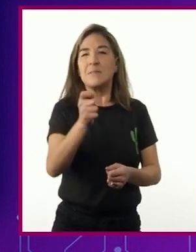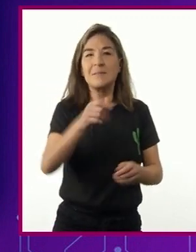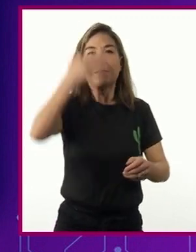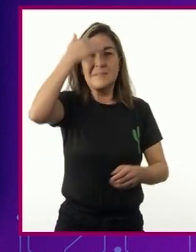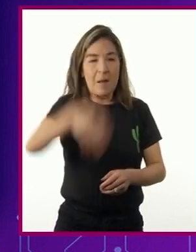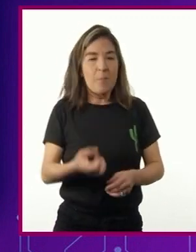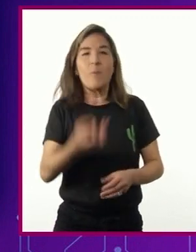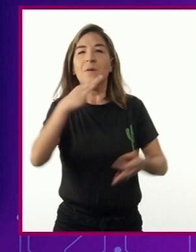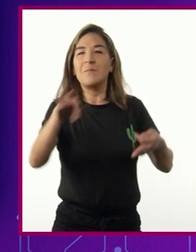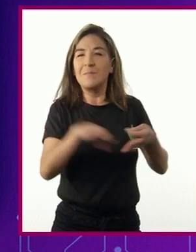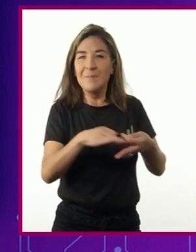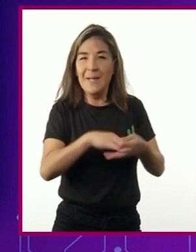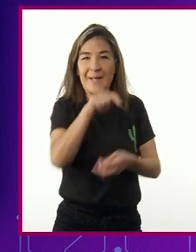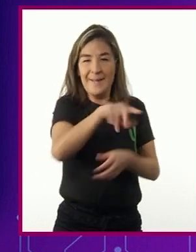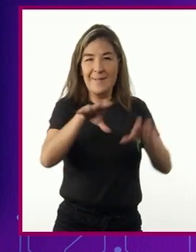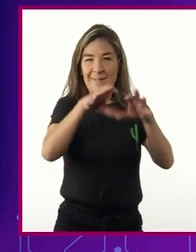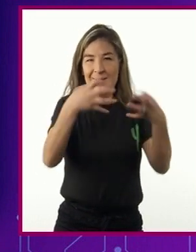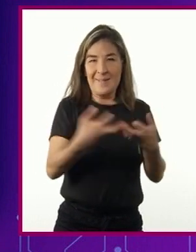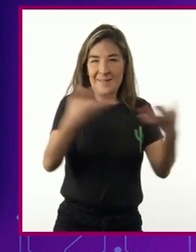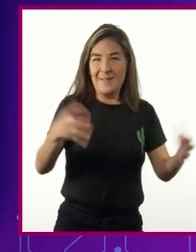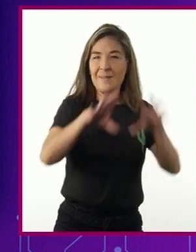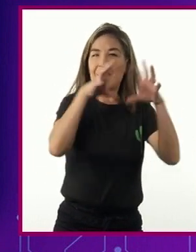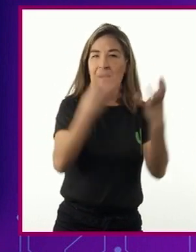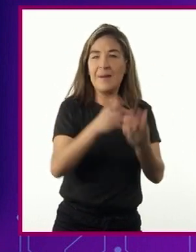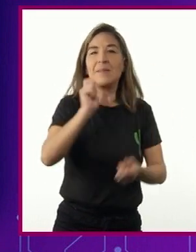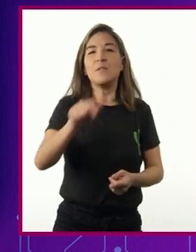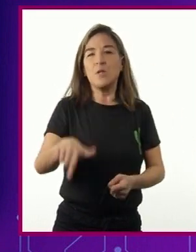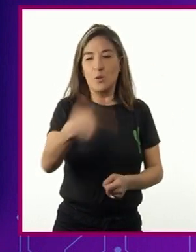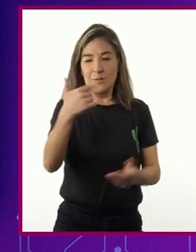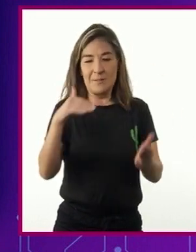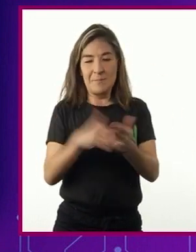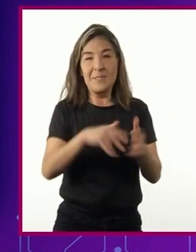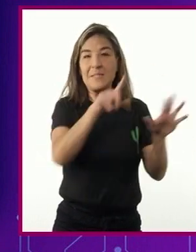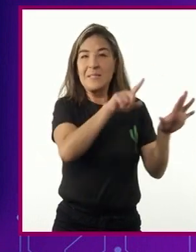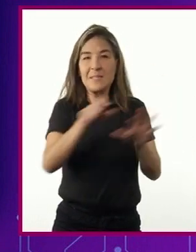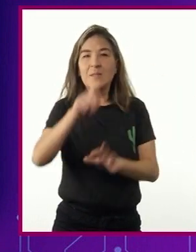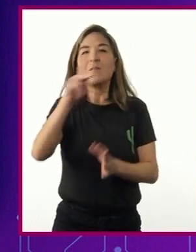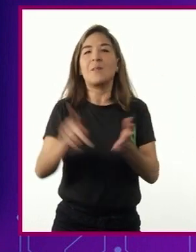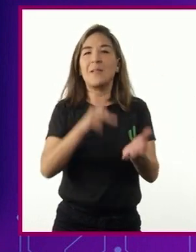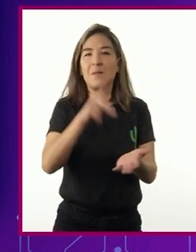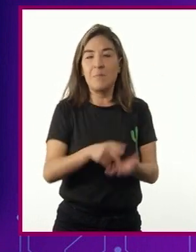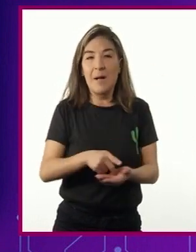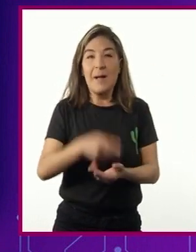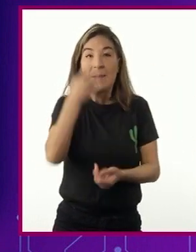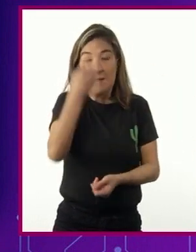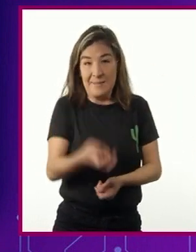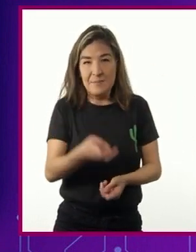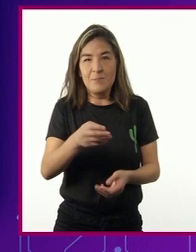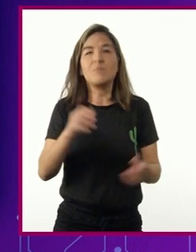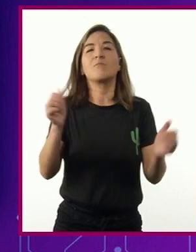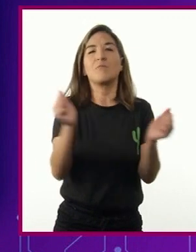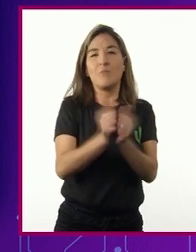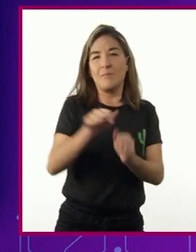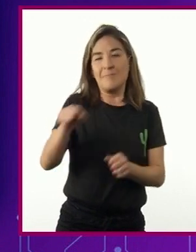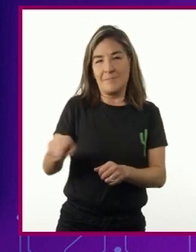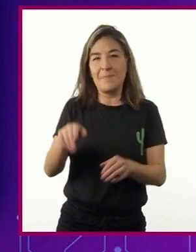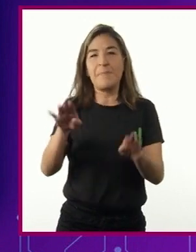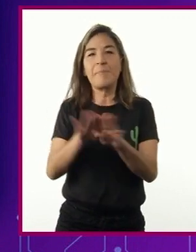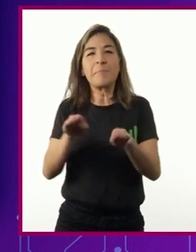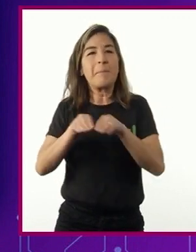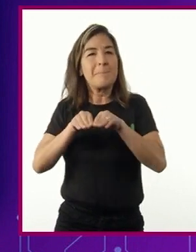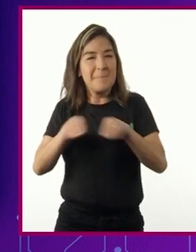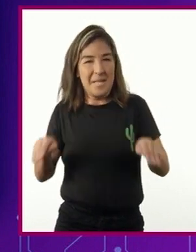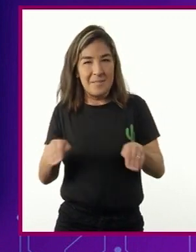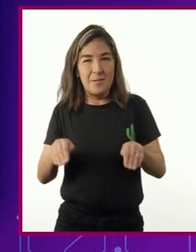aproximada de la Tierra, unos 12.700 kilómetros, de acuerdo con nuestro sistema